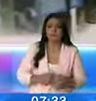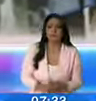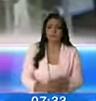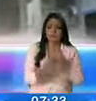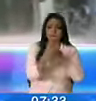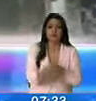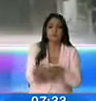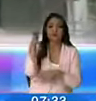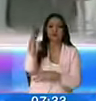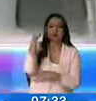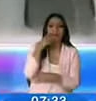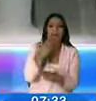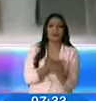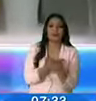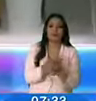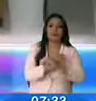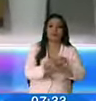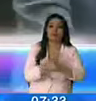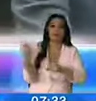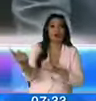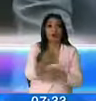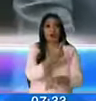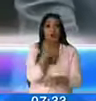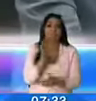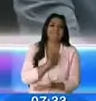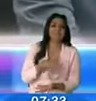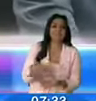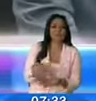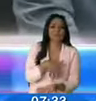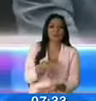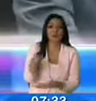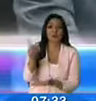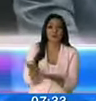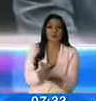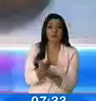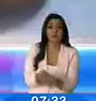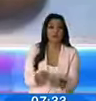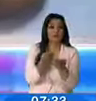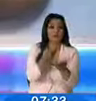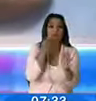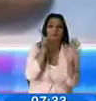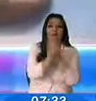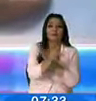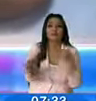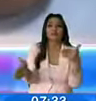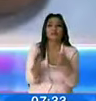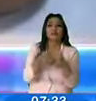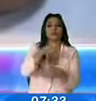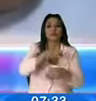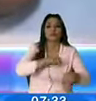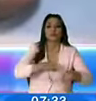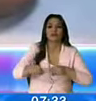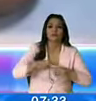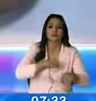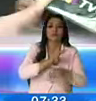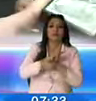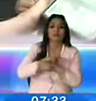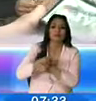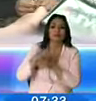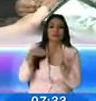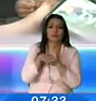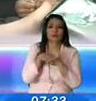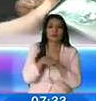presentar pruebas de descargo que no convenció a todos, en especial a quienes presentaron denuncias en contra de la gestión de la Super de Bancos.